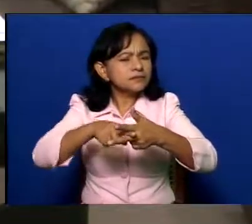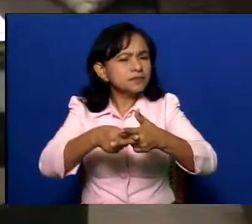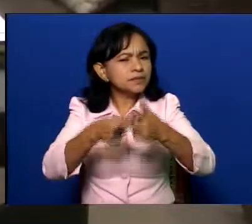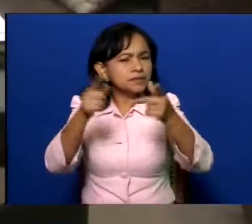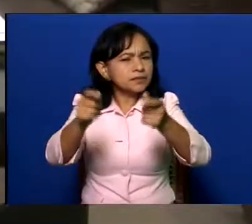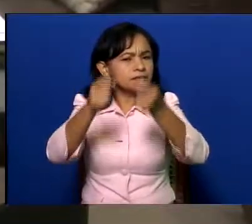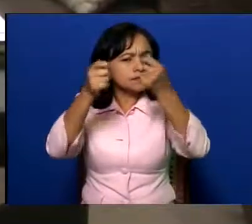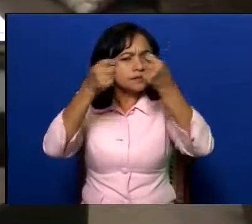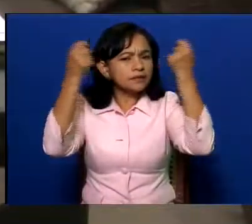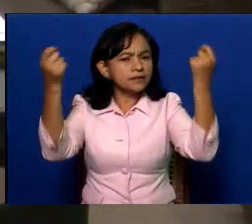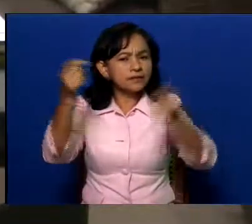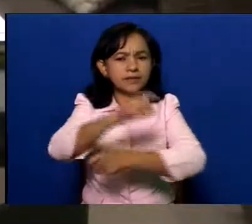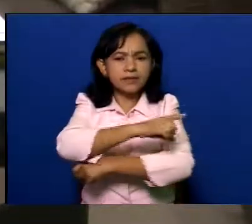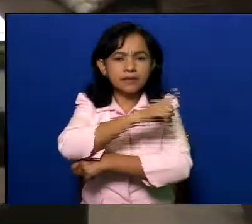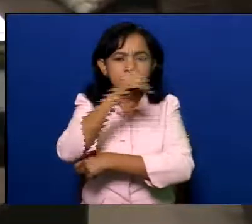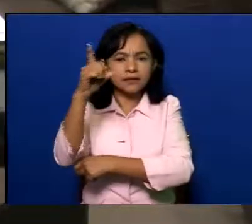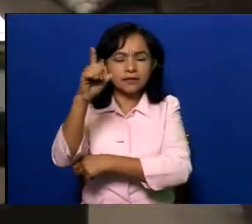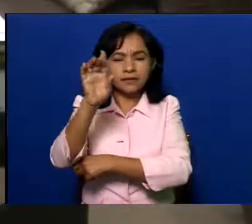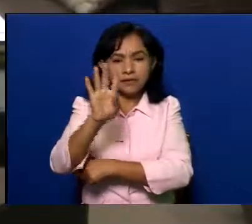de este día? Es el